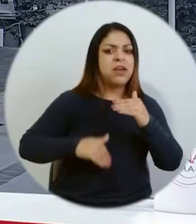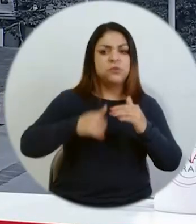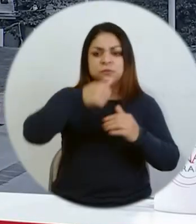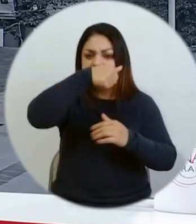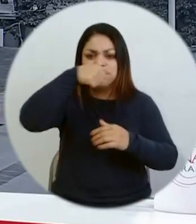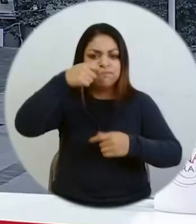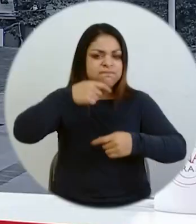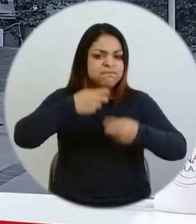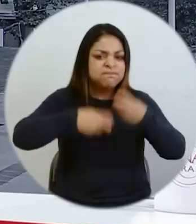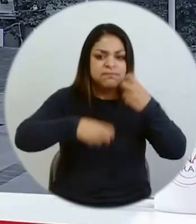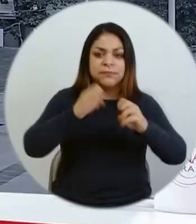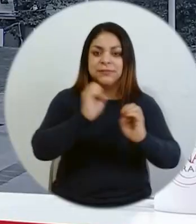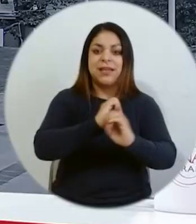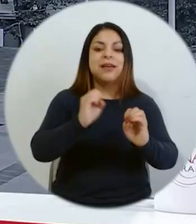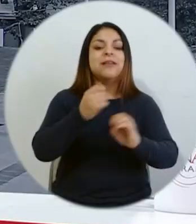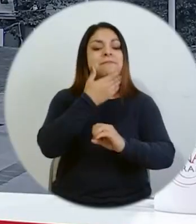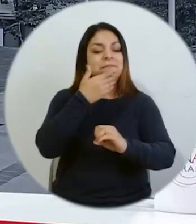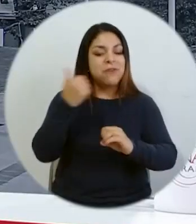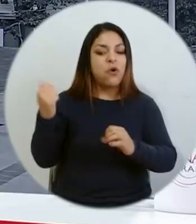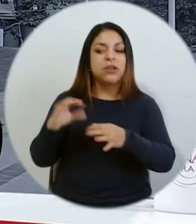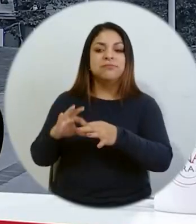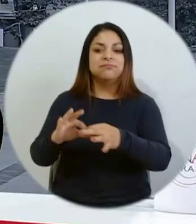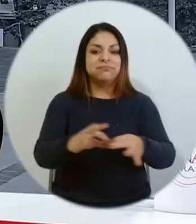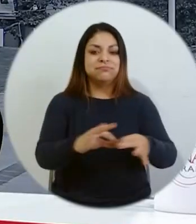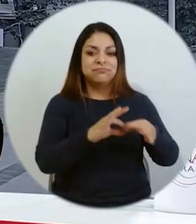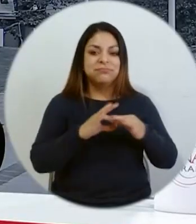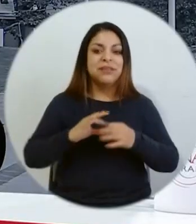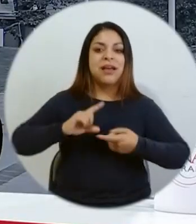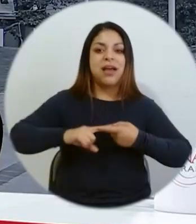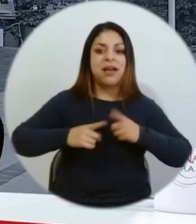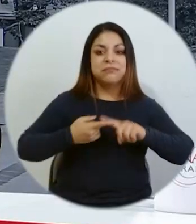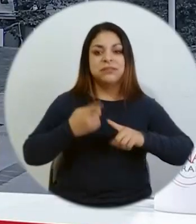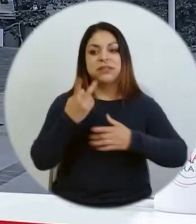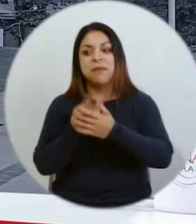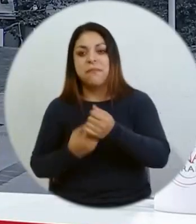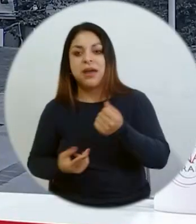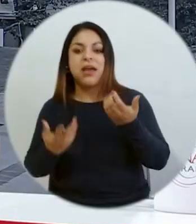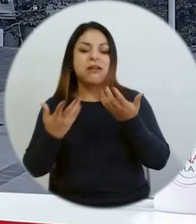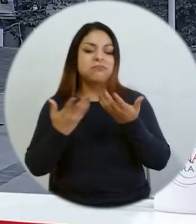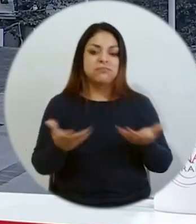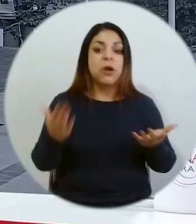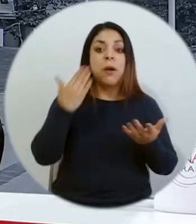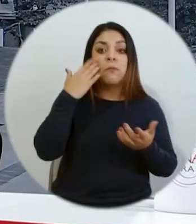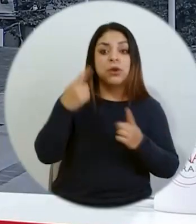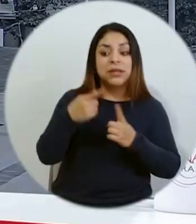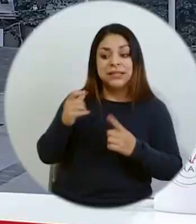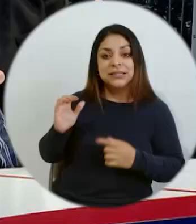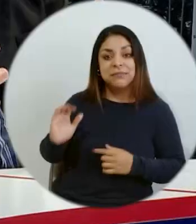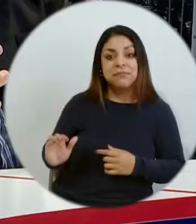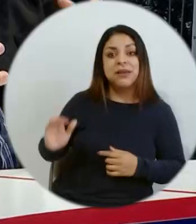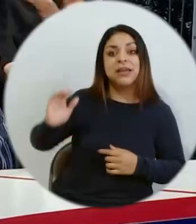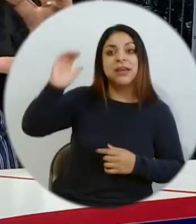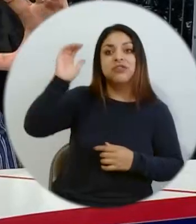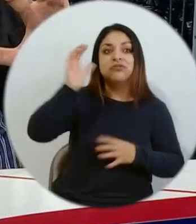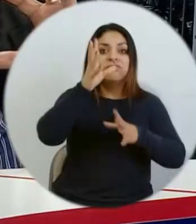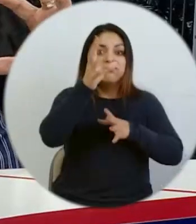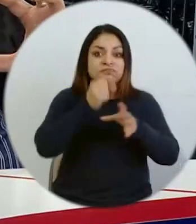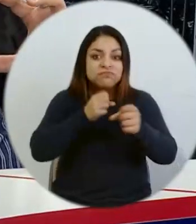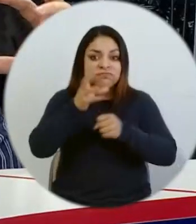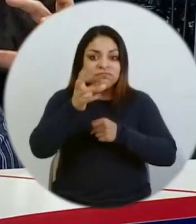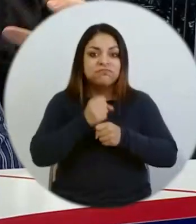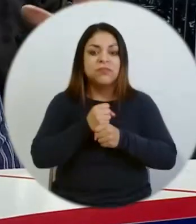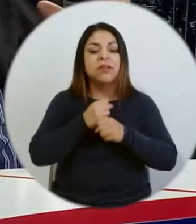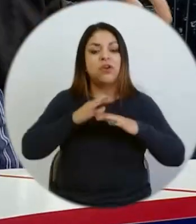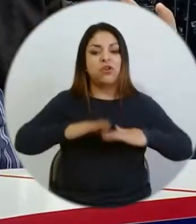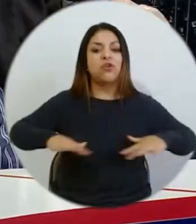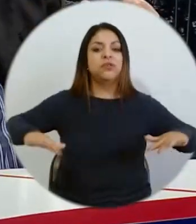adicción y mejores vínculos familiares y de amistad o pareja, etcétera, porque desde pequeños han recibido o